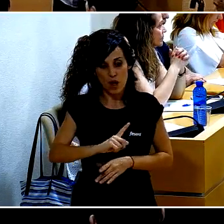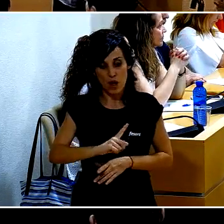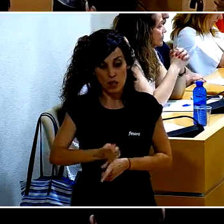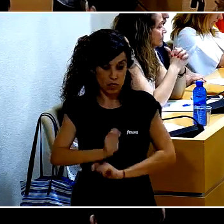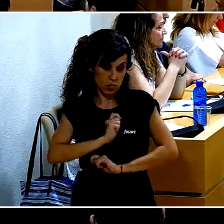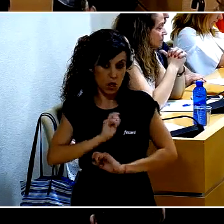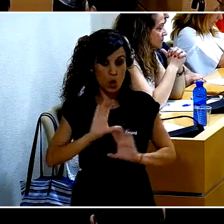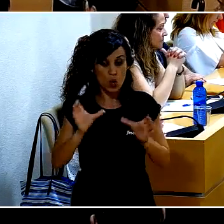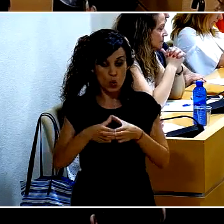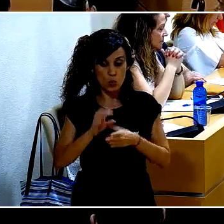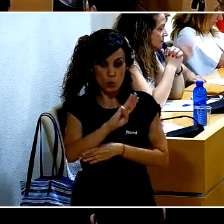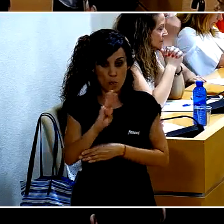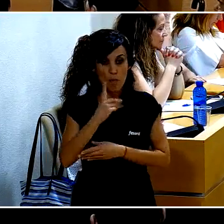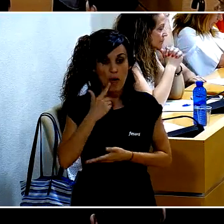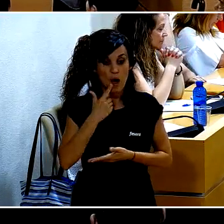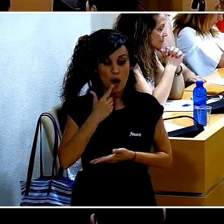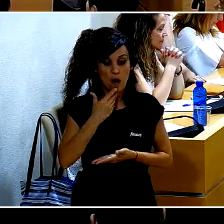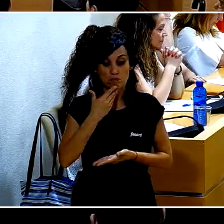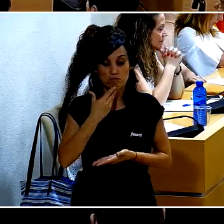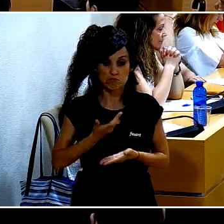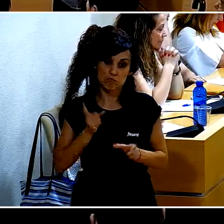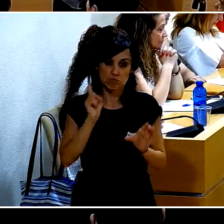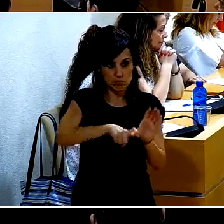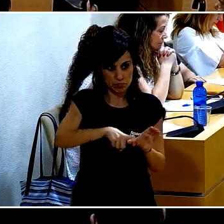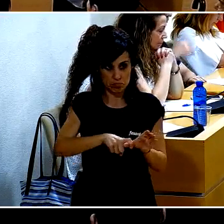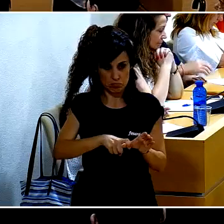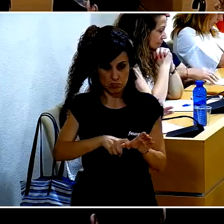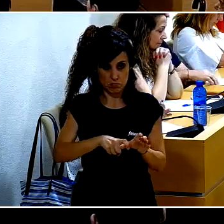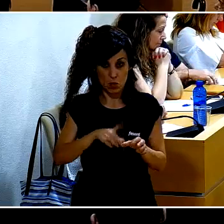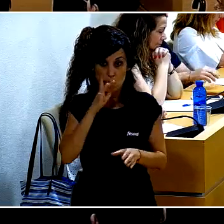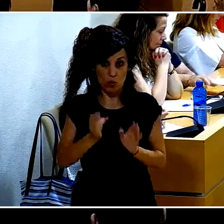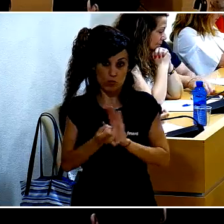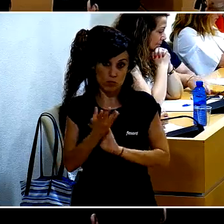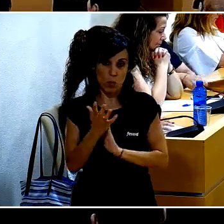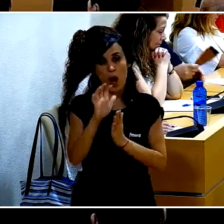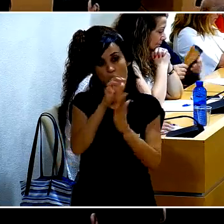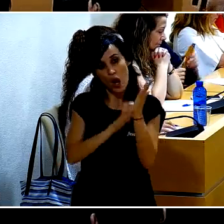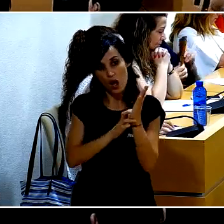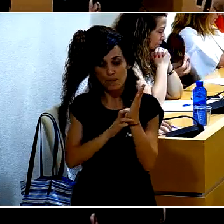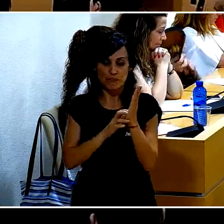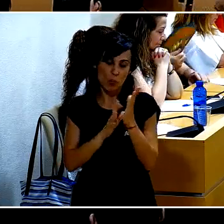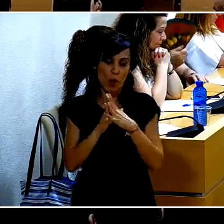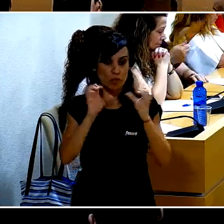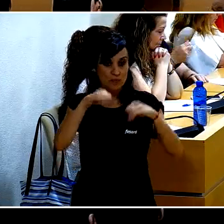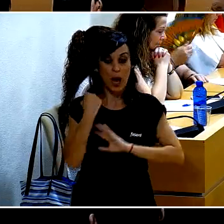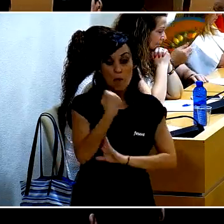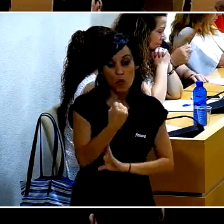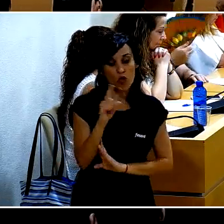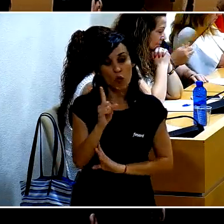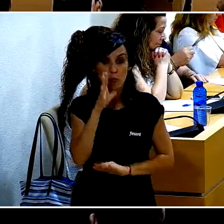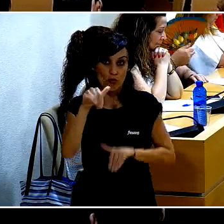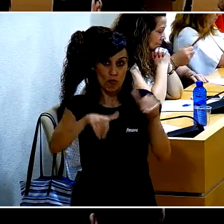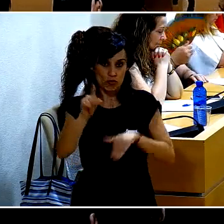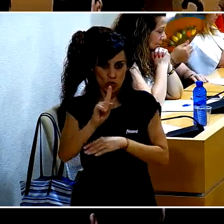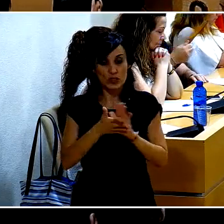de incorporarse a esta moción como artífices de la misma, no solamente como grupo que la apoya mediante su voto en